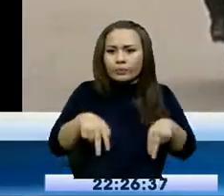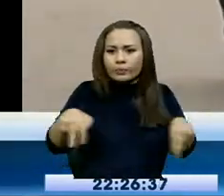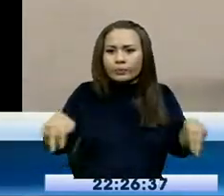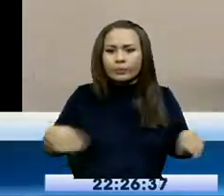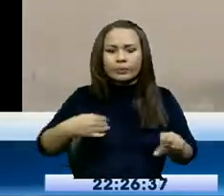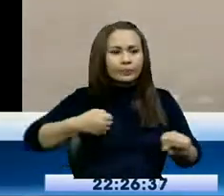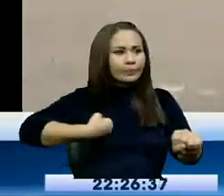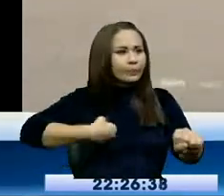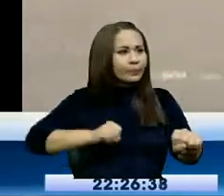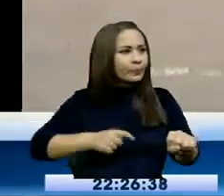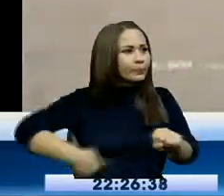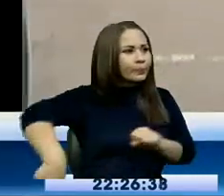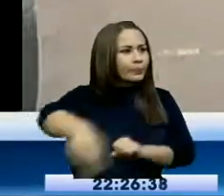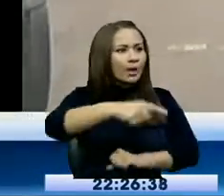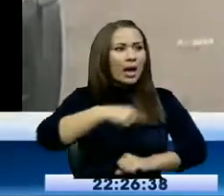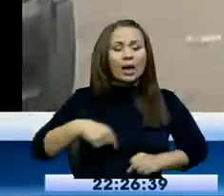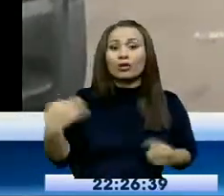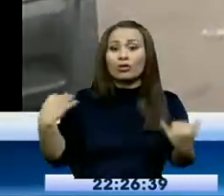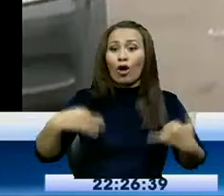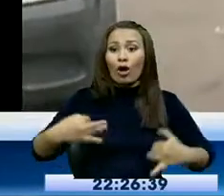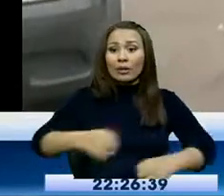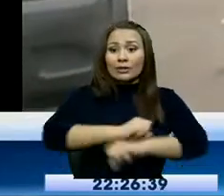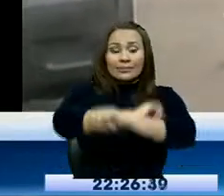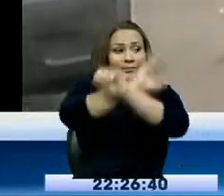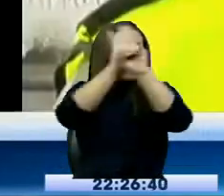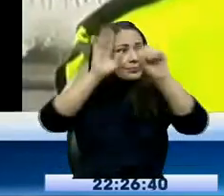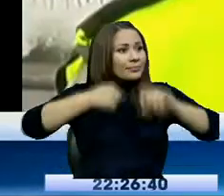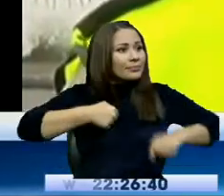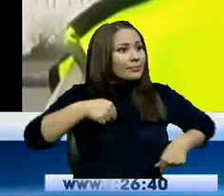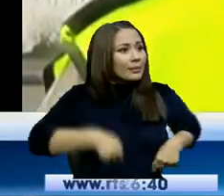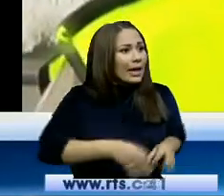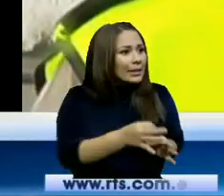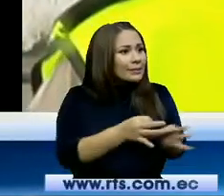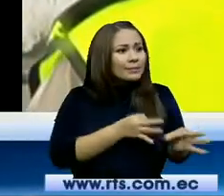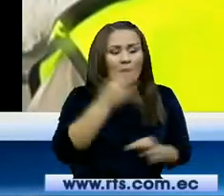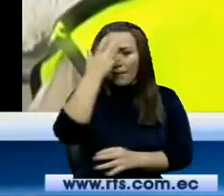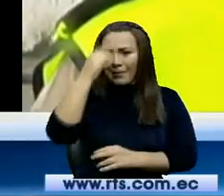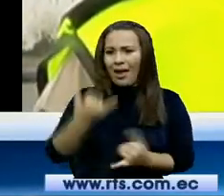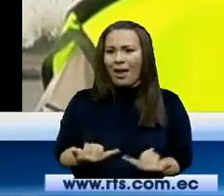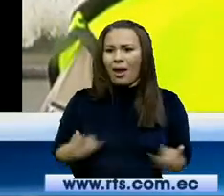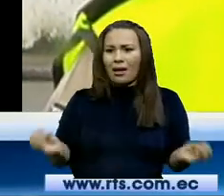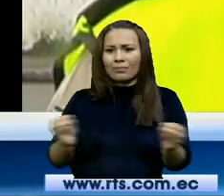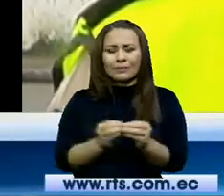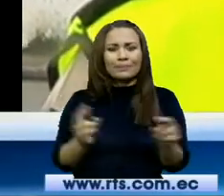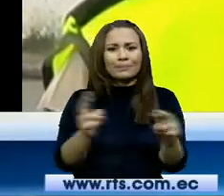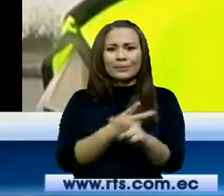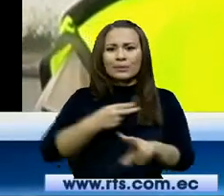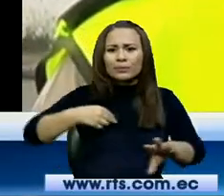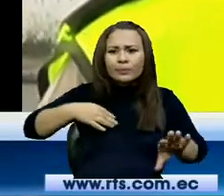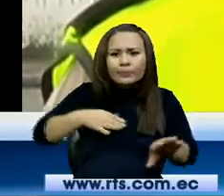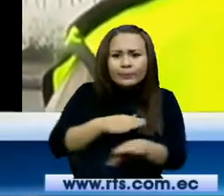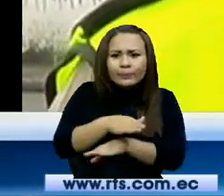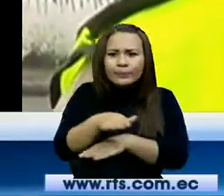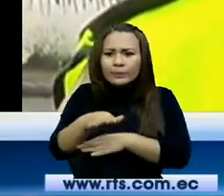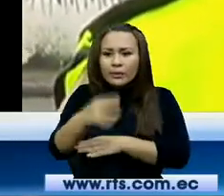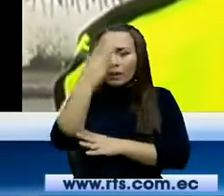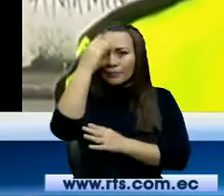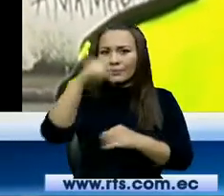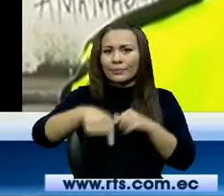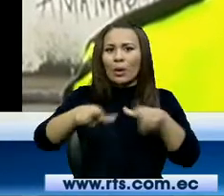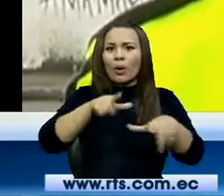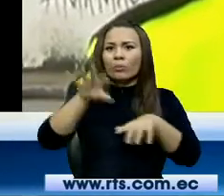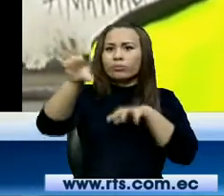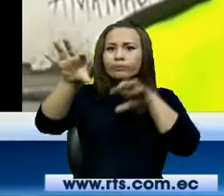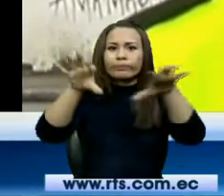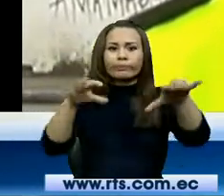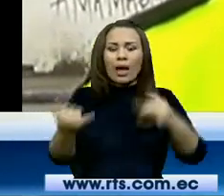que es un punto neurálgico. Todas las mañanas se verifica y se hace un análisis para que se envíe lo que es el patrullaje constantemente a los lugares en donde